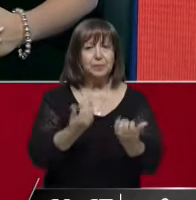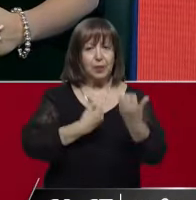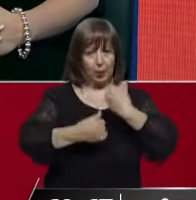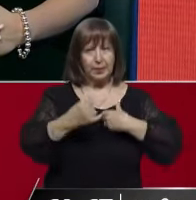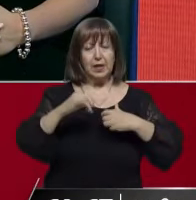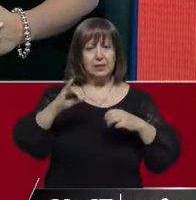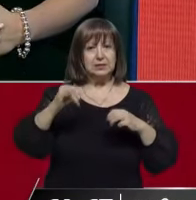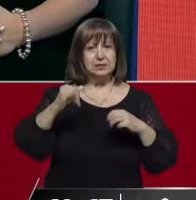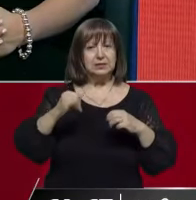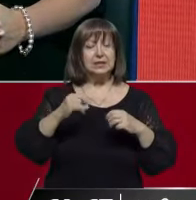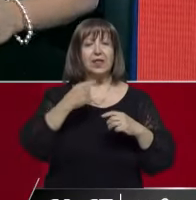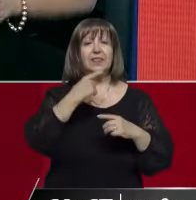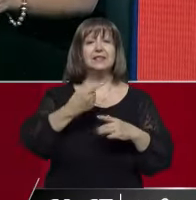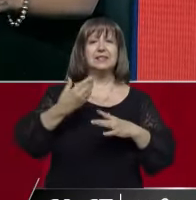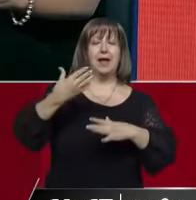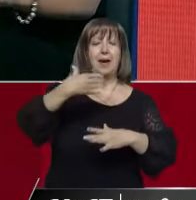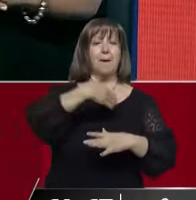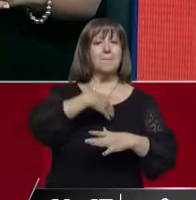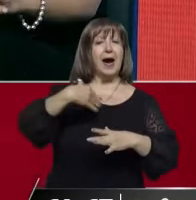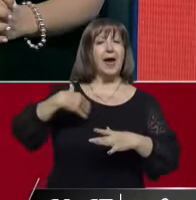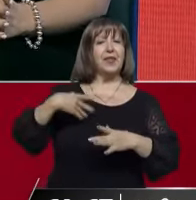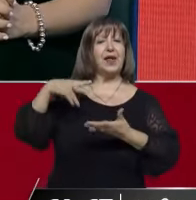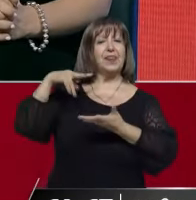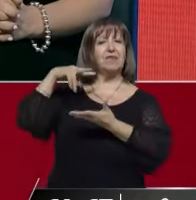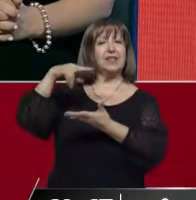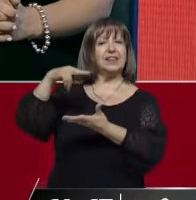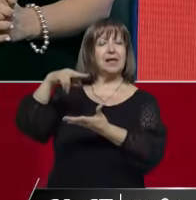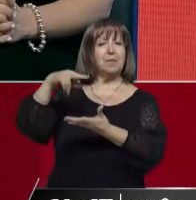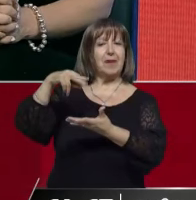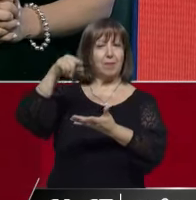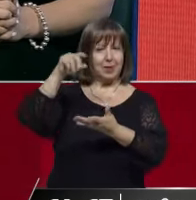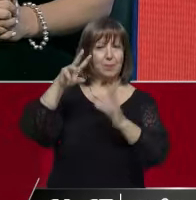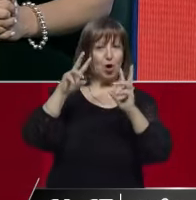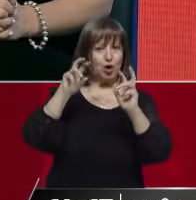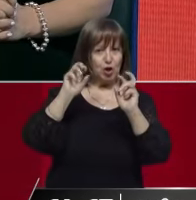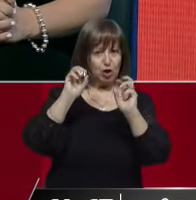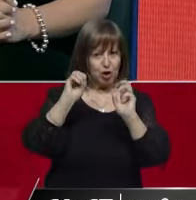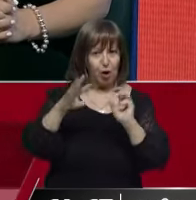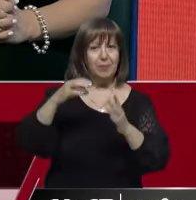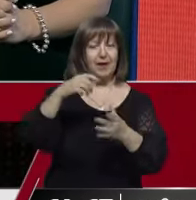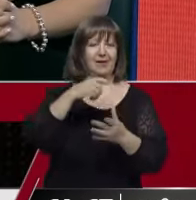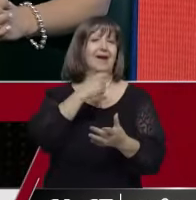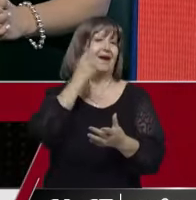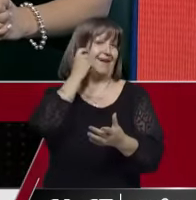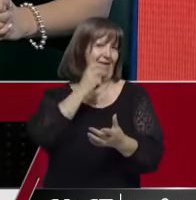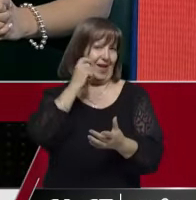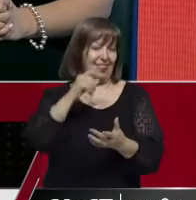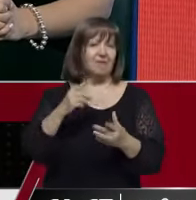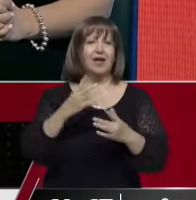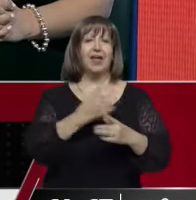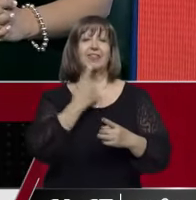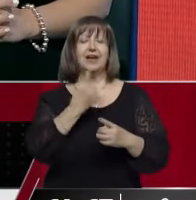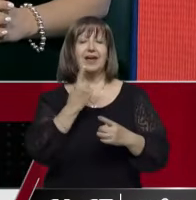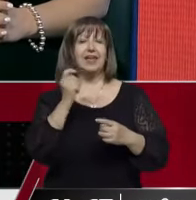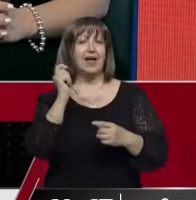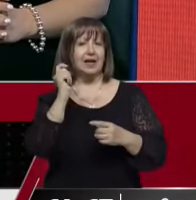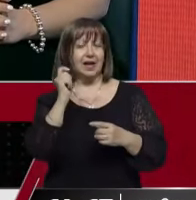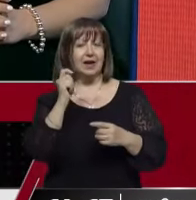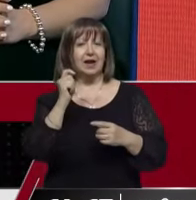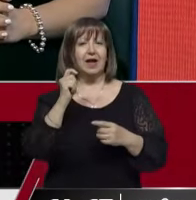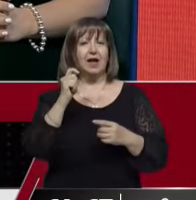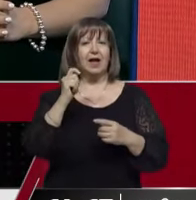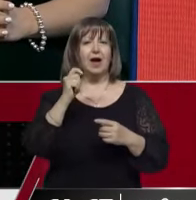Como bien lo marcaron, Madre de Vendimias, se llamó la Vendimia de Rivadavia de este año 2024, fue dirigida y producida por